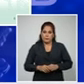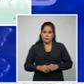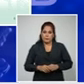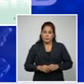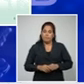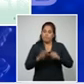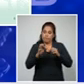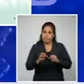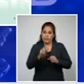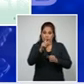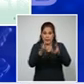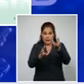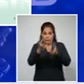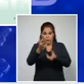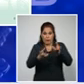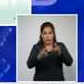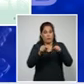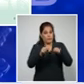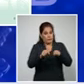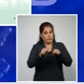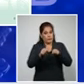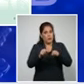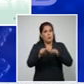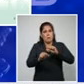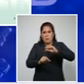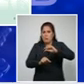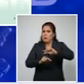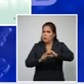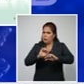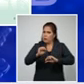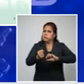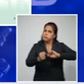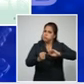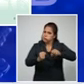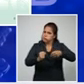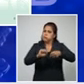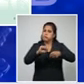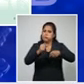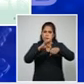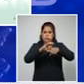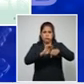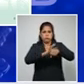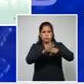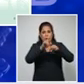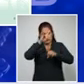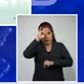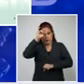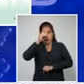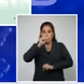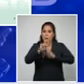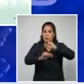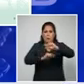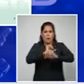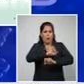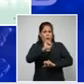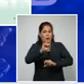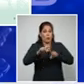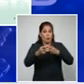provincia que mantiene un control de la pandemia. Han ido logrando con las acciones que